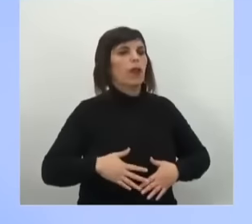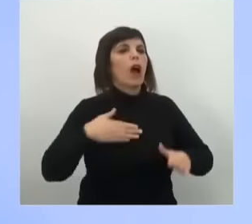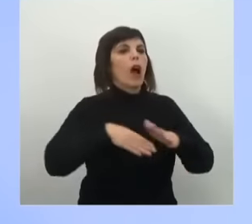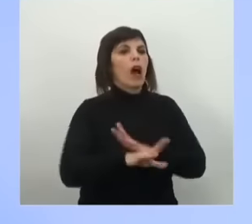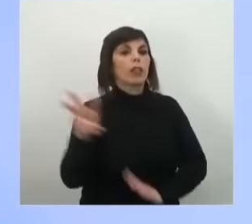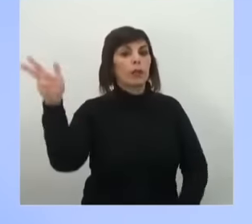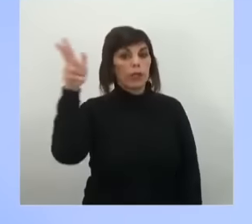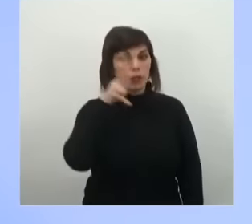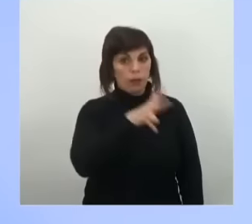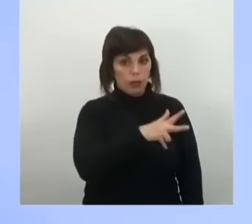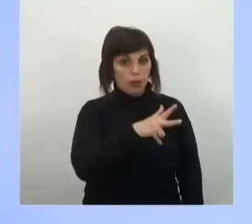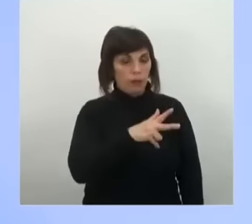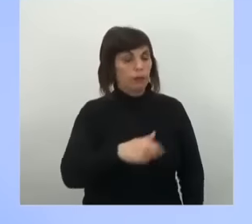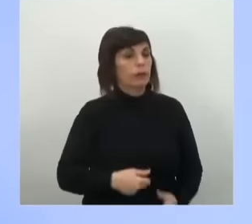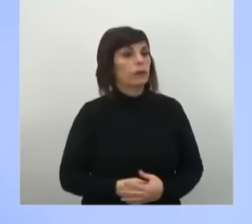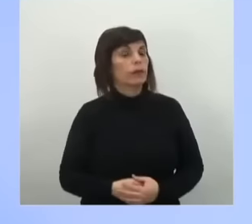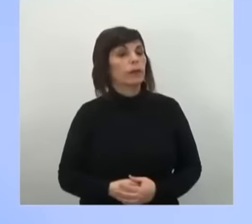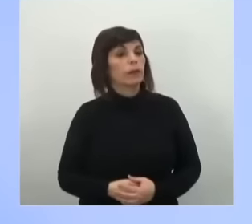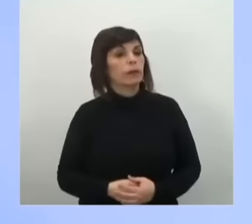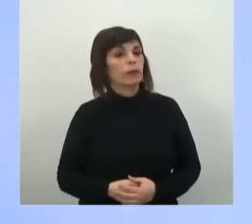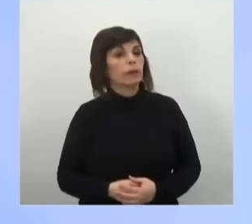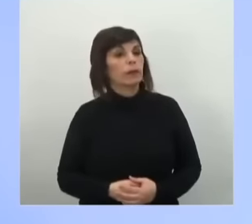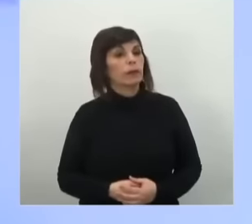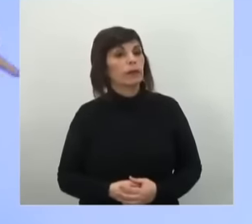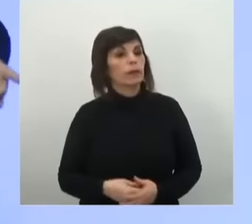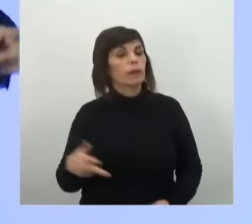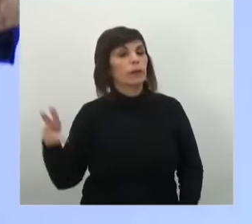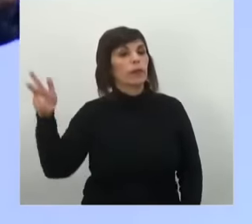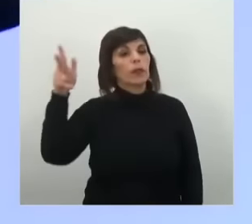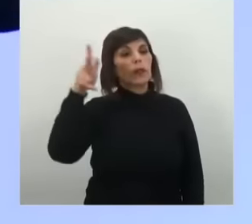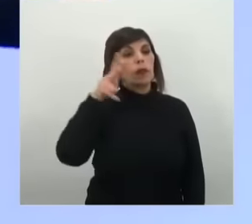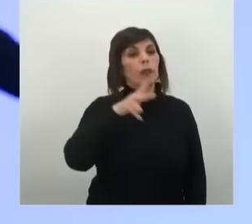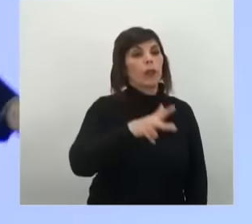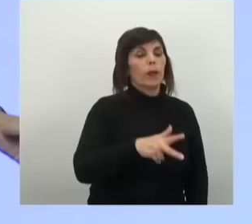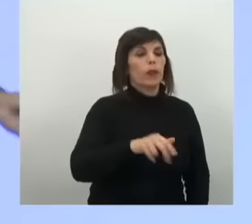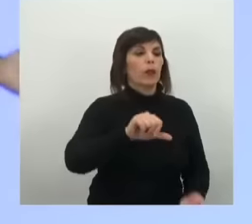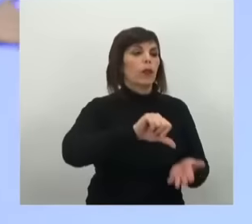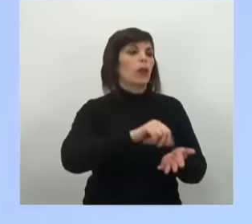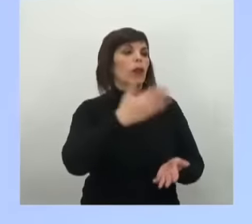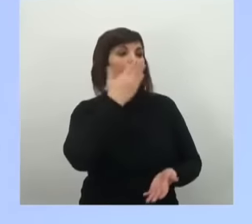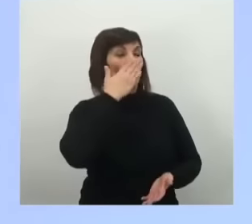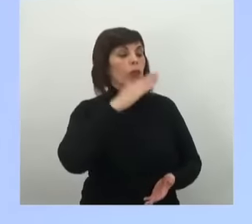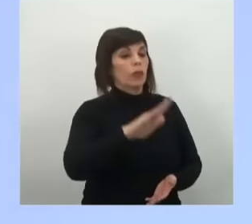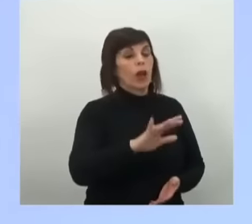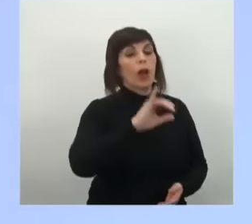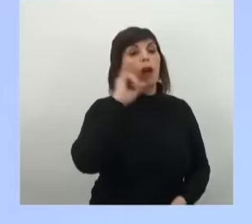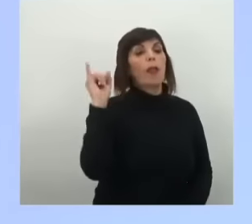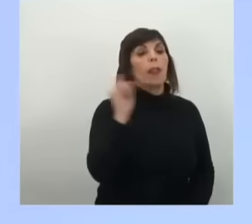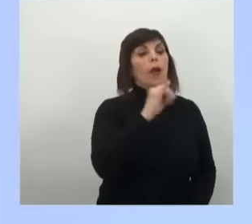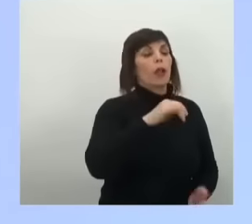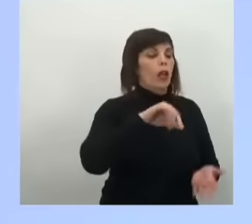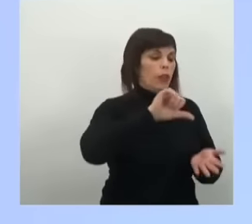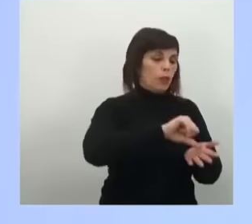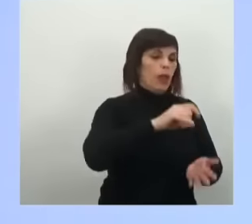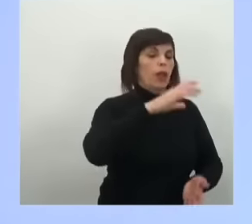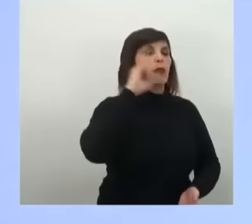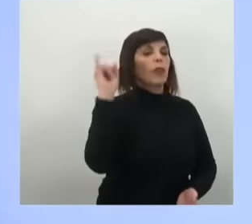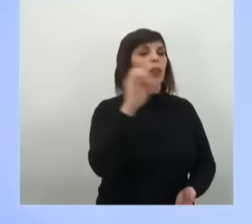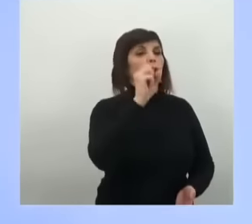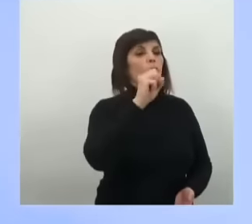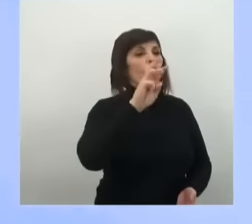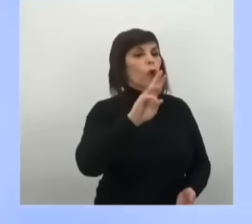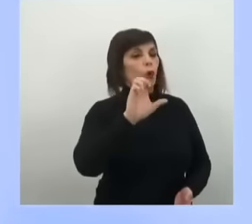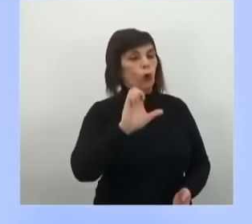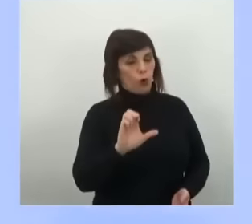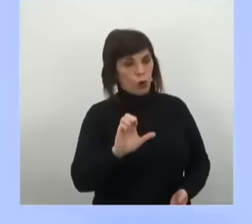video hicimos otro video de jope otro video de Jericó Y empezamos a hacer una serie de videos la